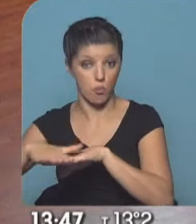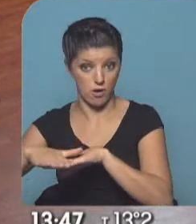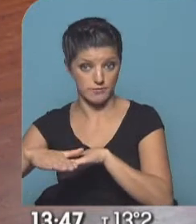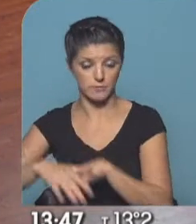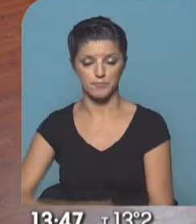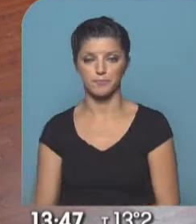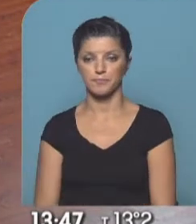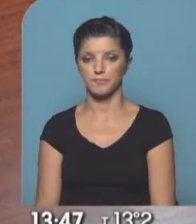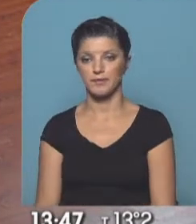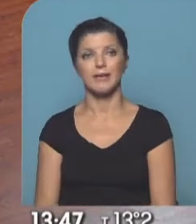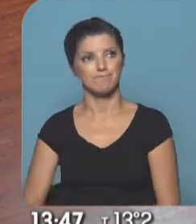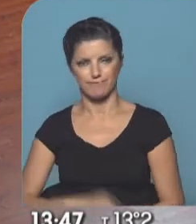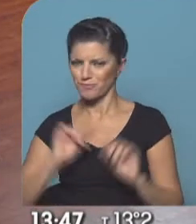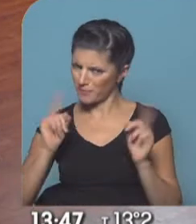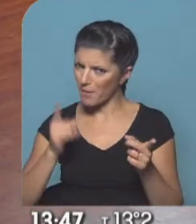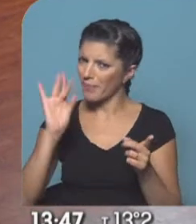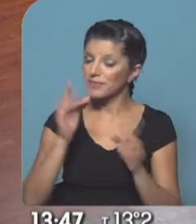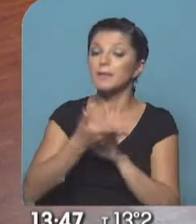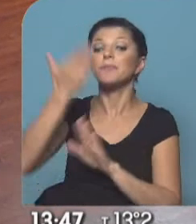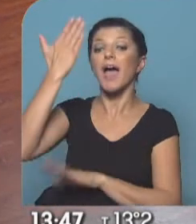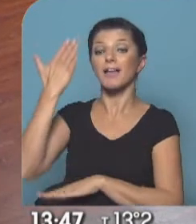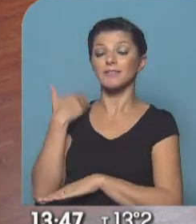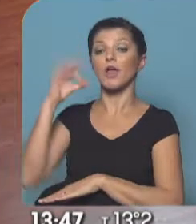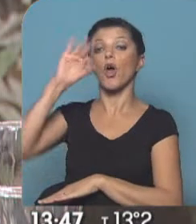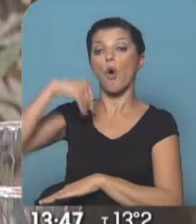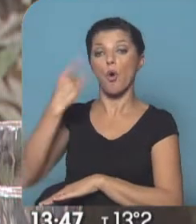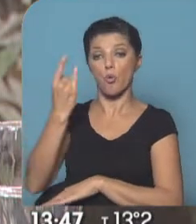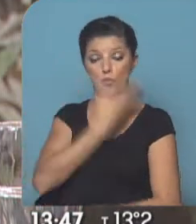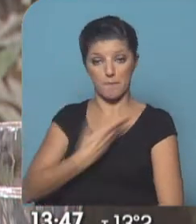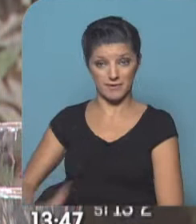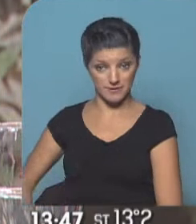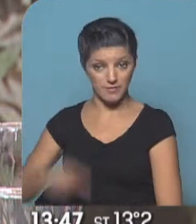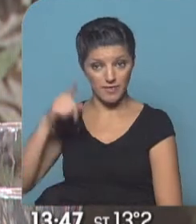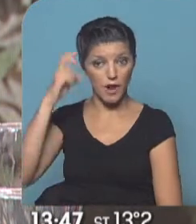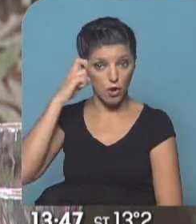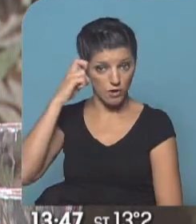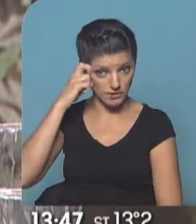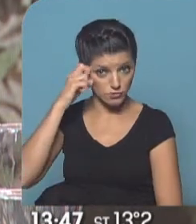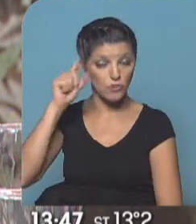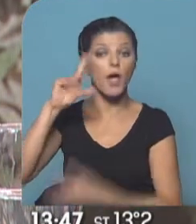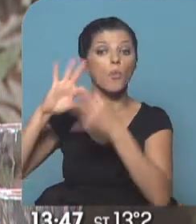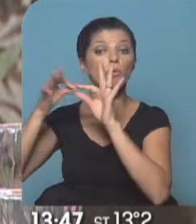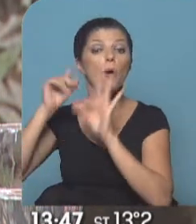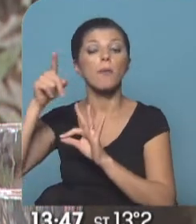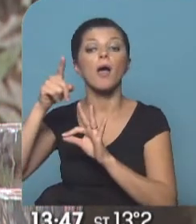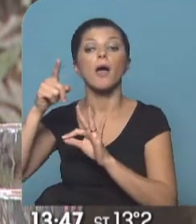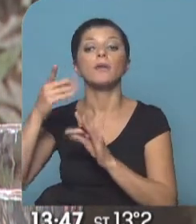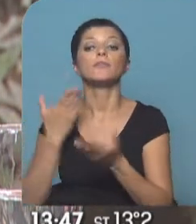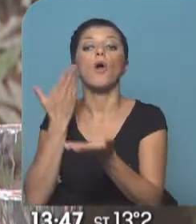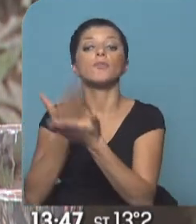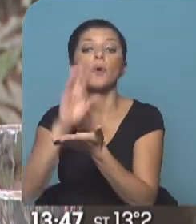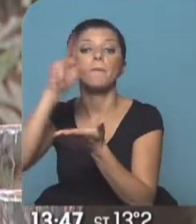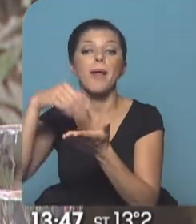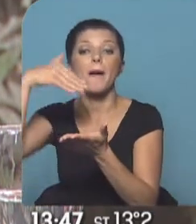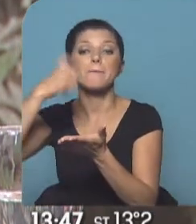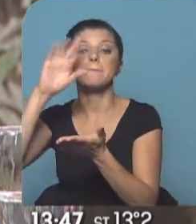es complicado. Ayer también desde la ONU el presidente del Parlamento Europeo, Antonio Tajani, esta semana ofreció un plan